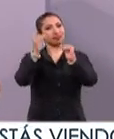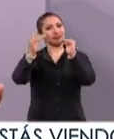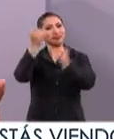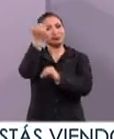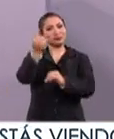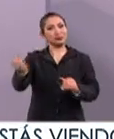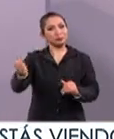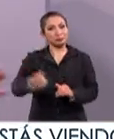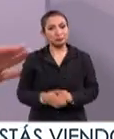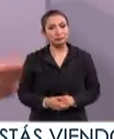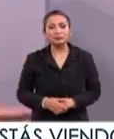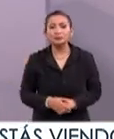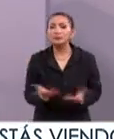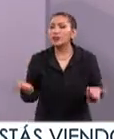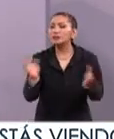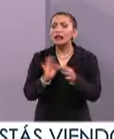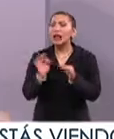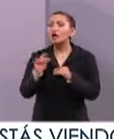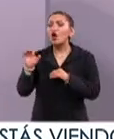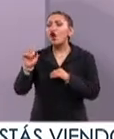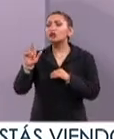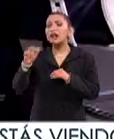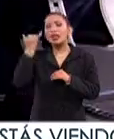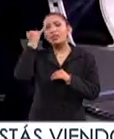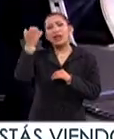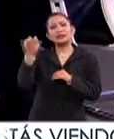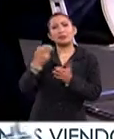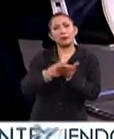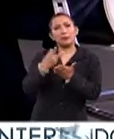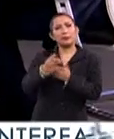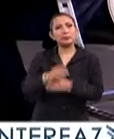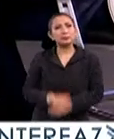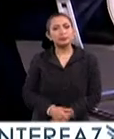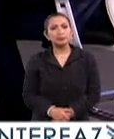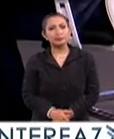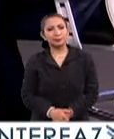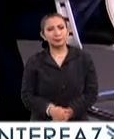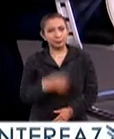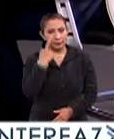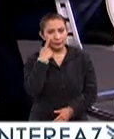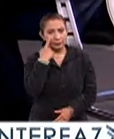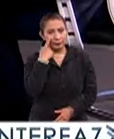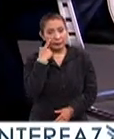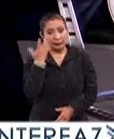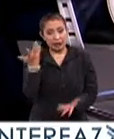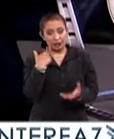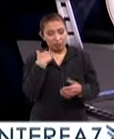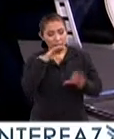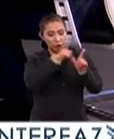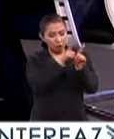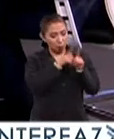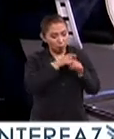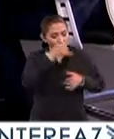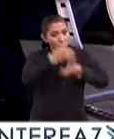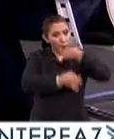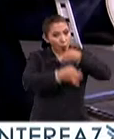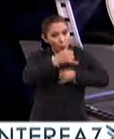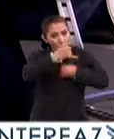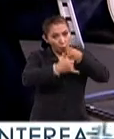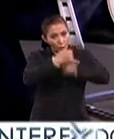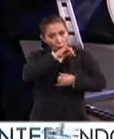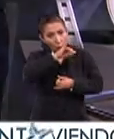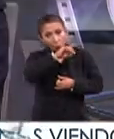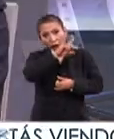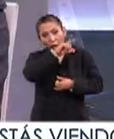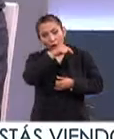de talentos, ¿no? Cuéntanos un poco, Oscar, ¿de dónde surge este premio? Pues mira, se crea un jurado. El jurado en esta